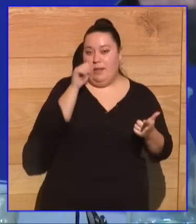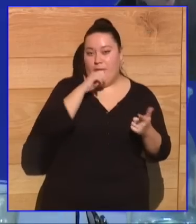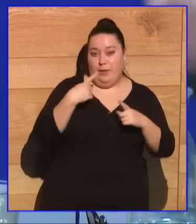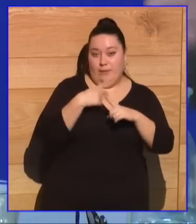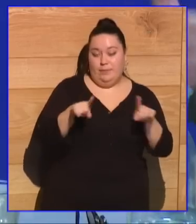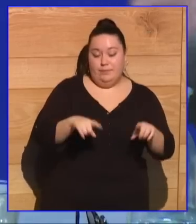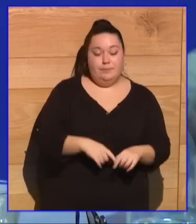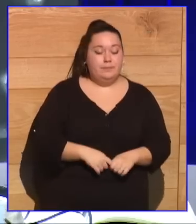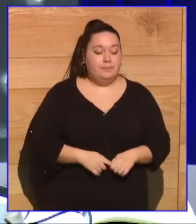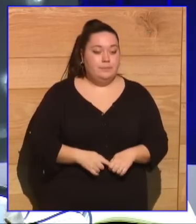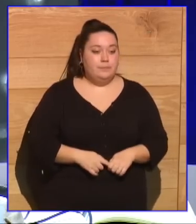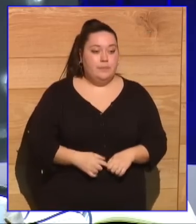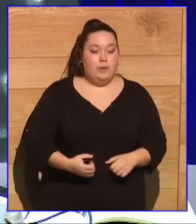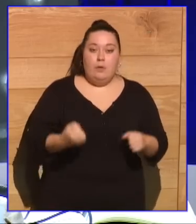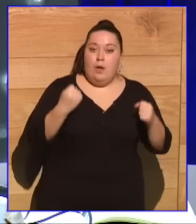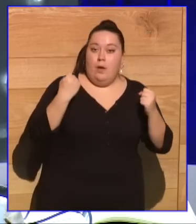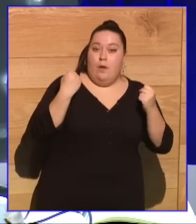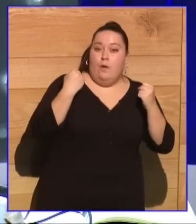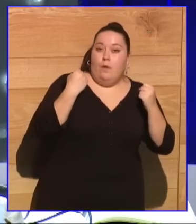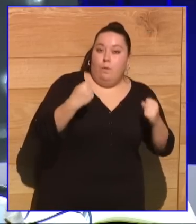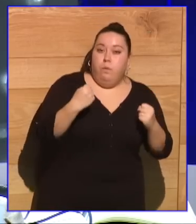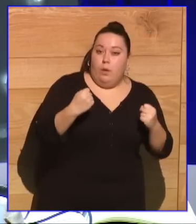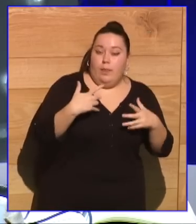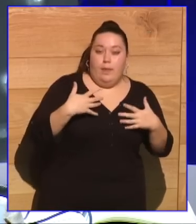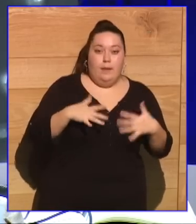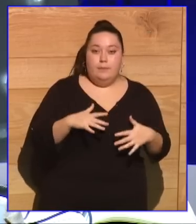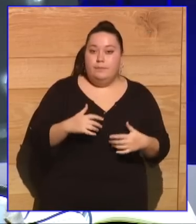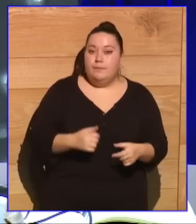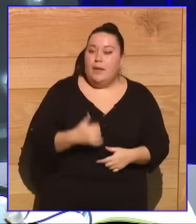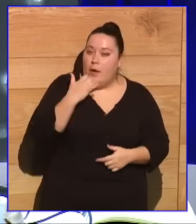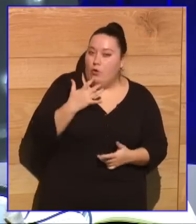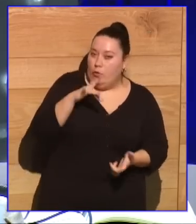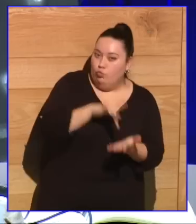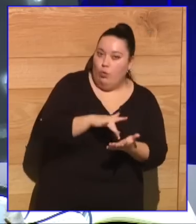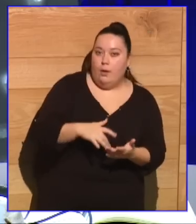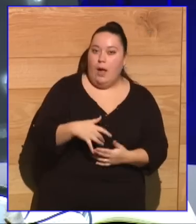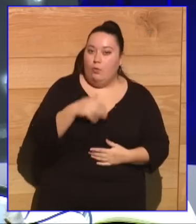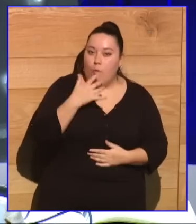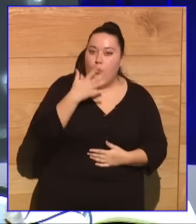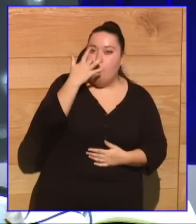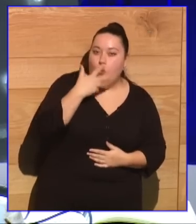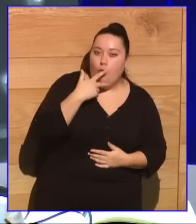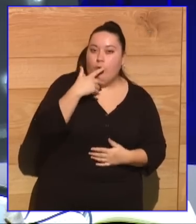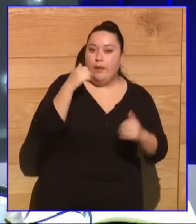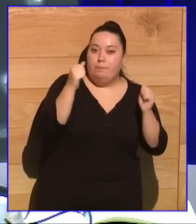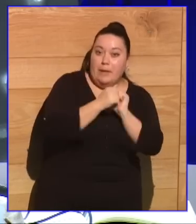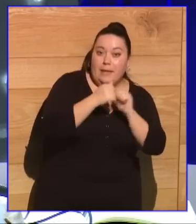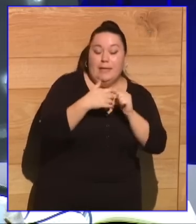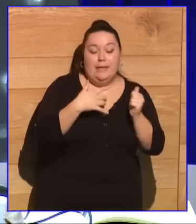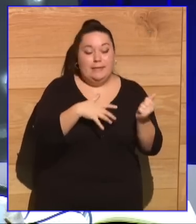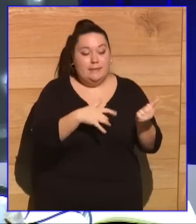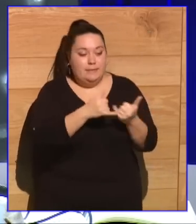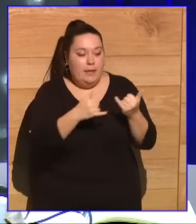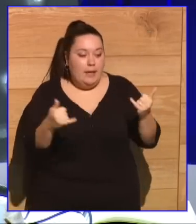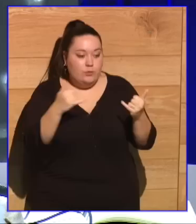que da esa fuerza inexorable de avance y de algo está sucediendo, con un color entre los metales y las cuerdas,